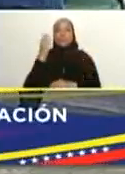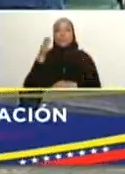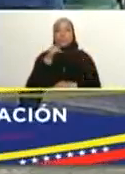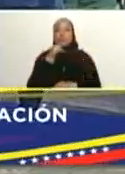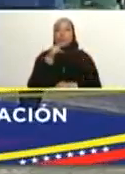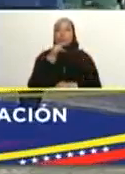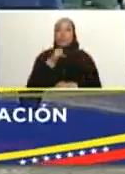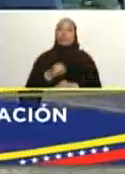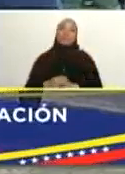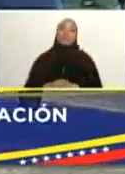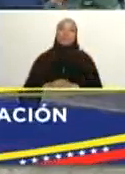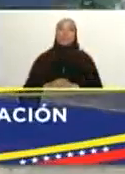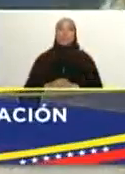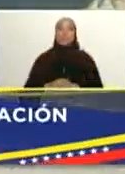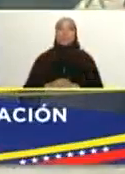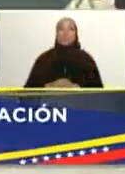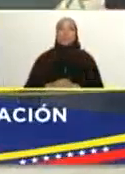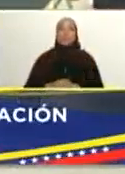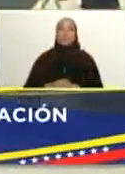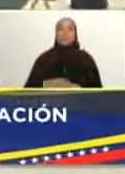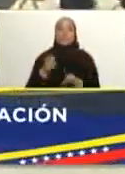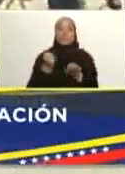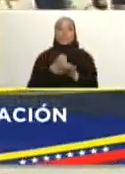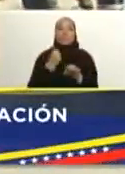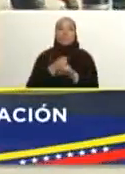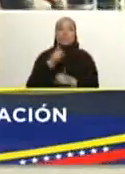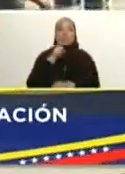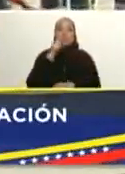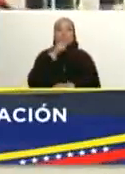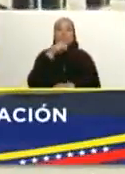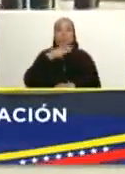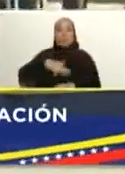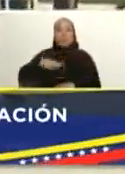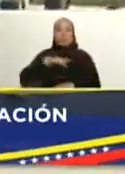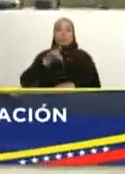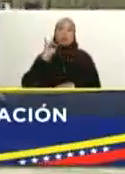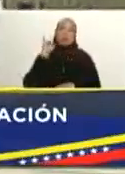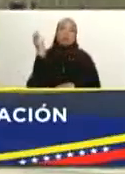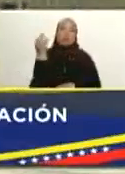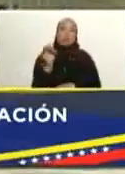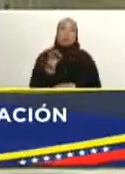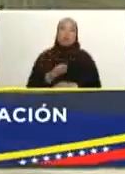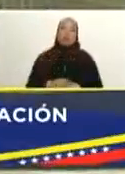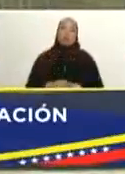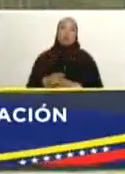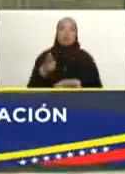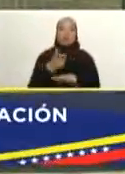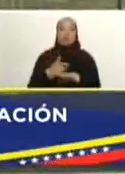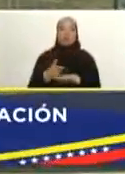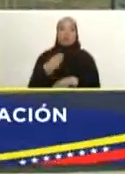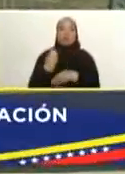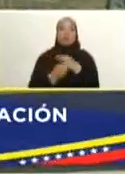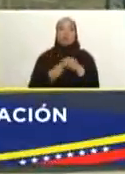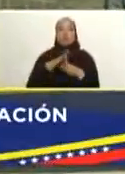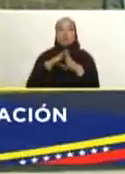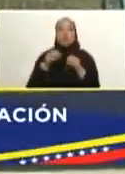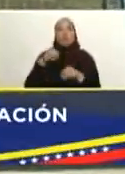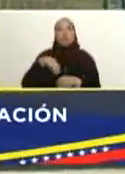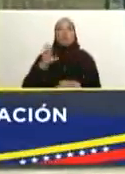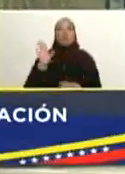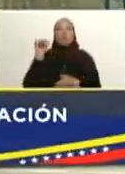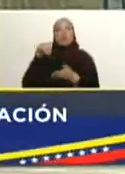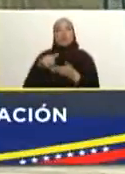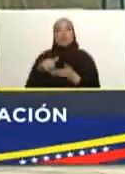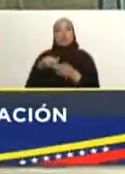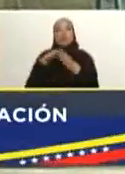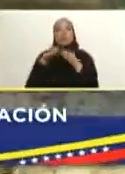Señor presidente, le agradecemos en nombre del pueblo de Guarenas, en nombre del gobernador Héctor Rodríguez y todo el estado Miranda